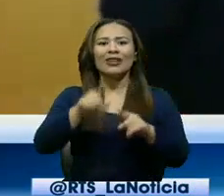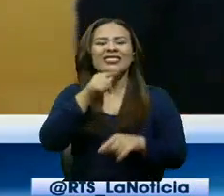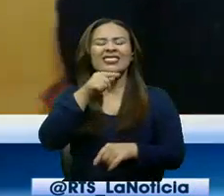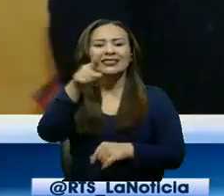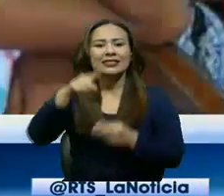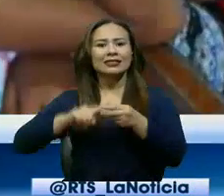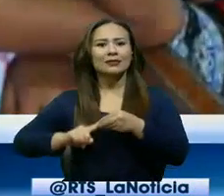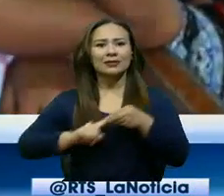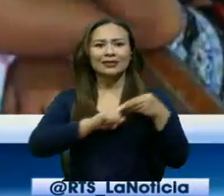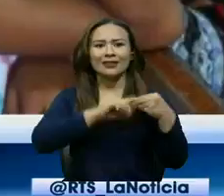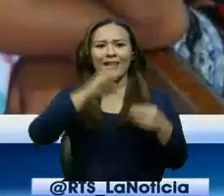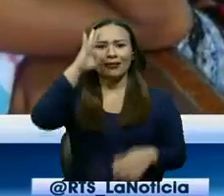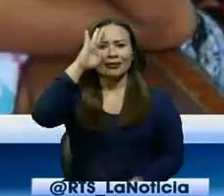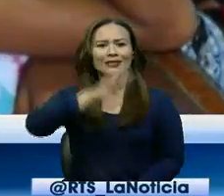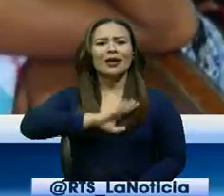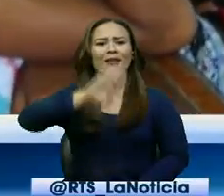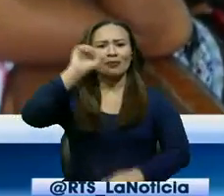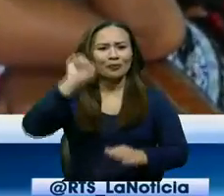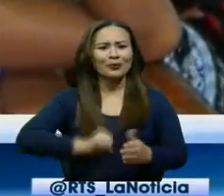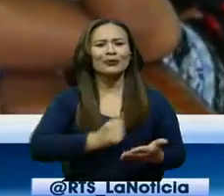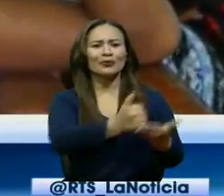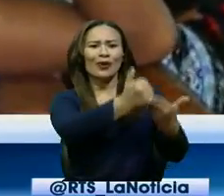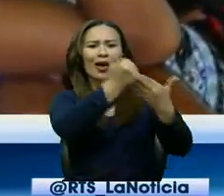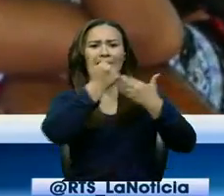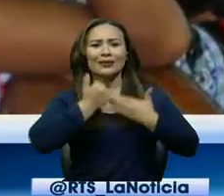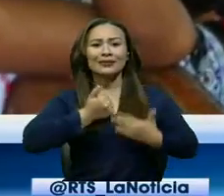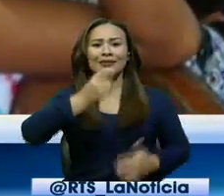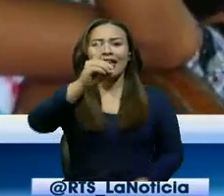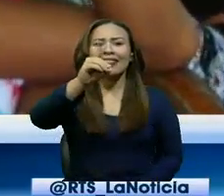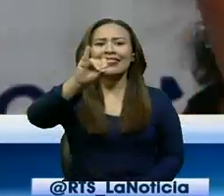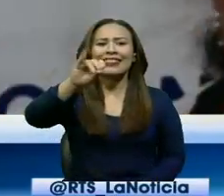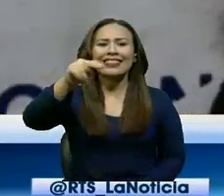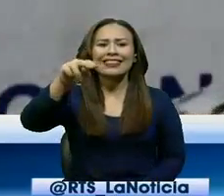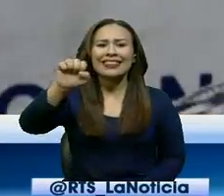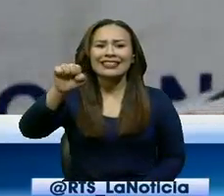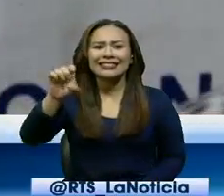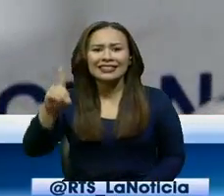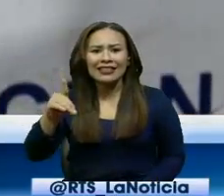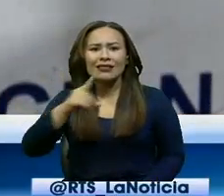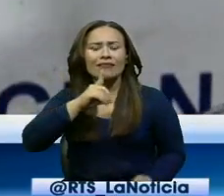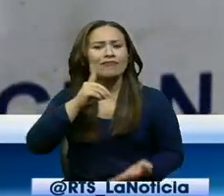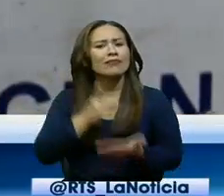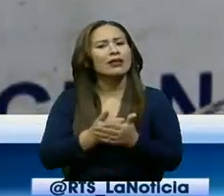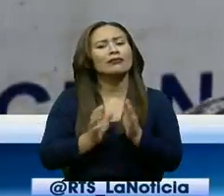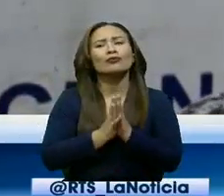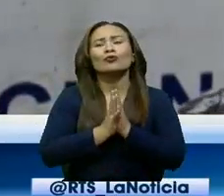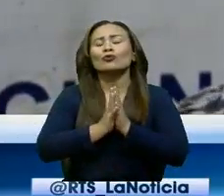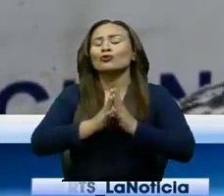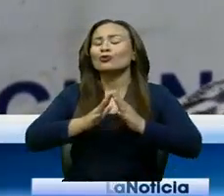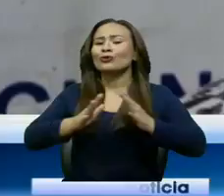DINASED de la Policía Nacional, quienes hicieron realidad este anhelo. Es un amor grande que tengo.